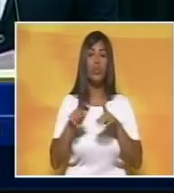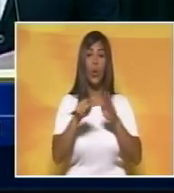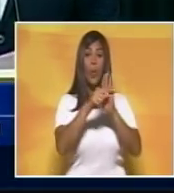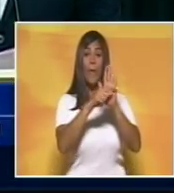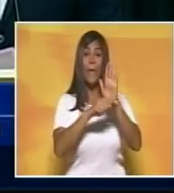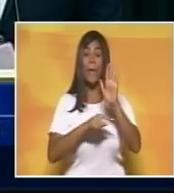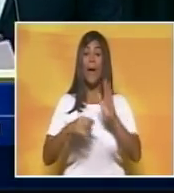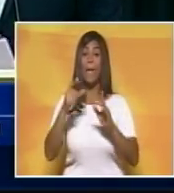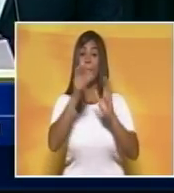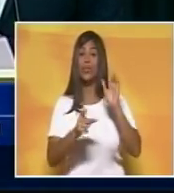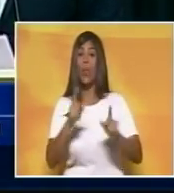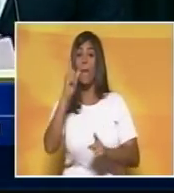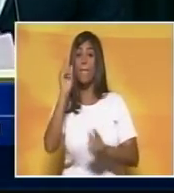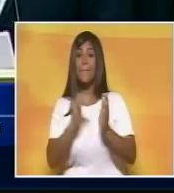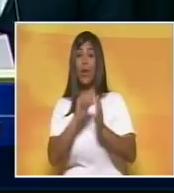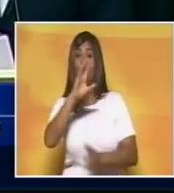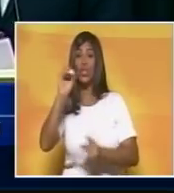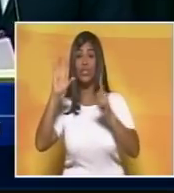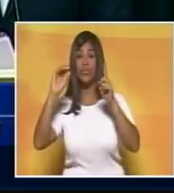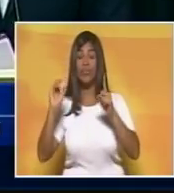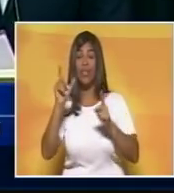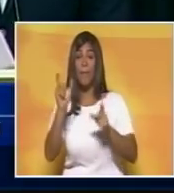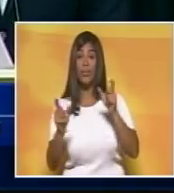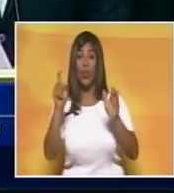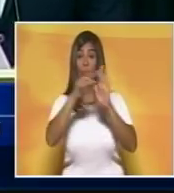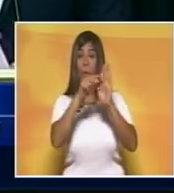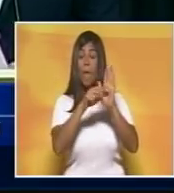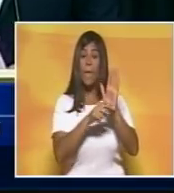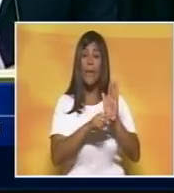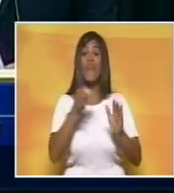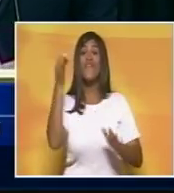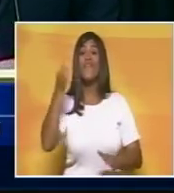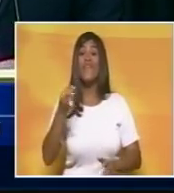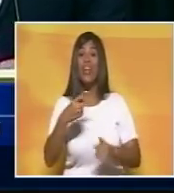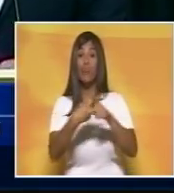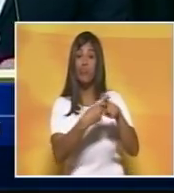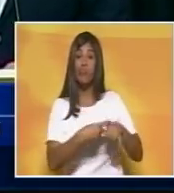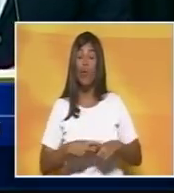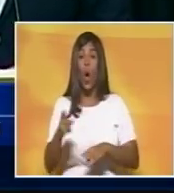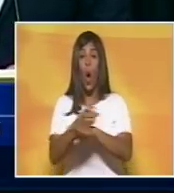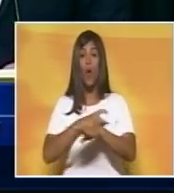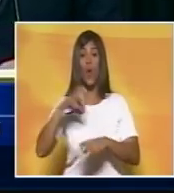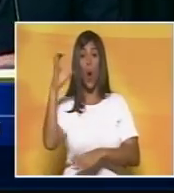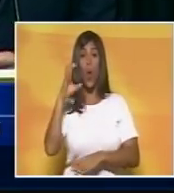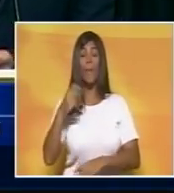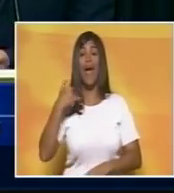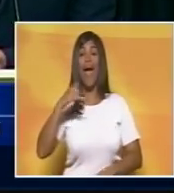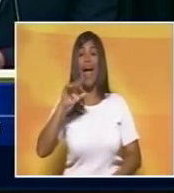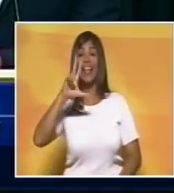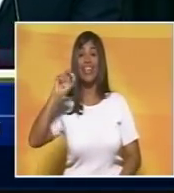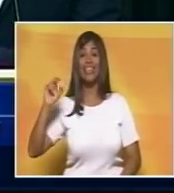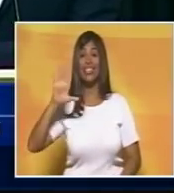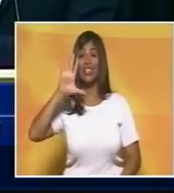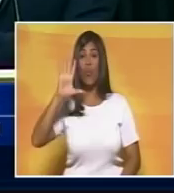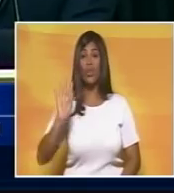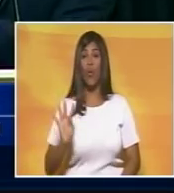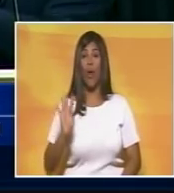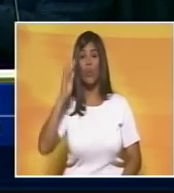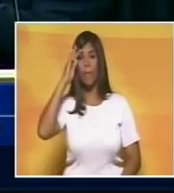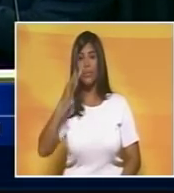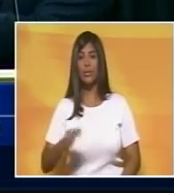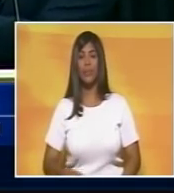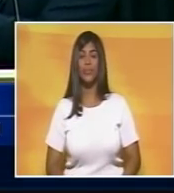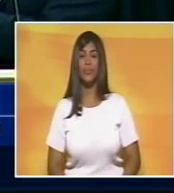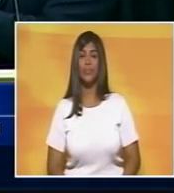de 1.460 personas, cuando en verdad registrados por el gobierno de Colombia hay 354